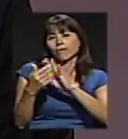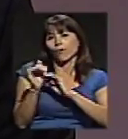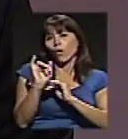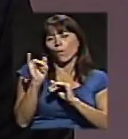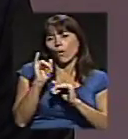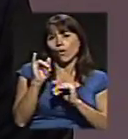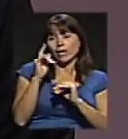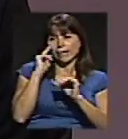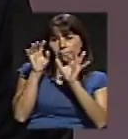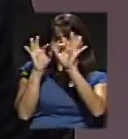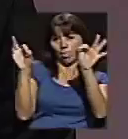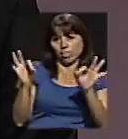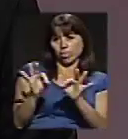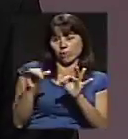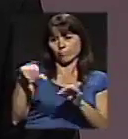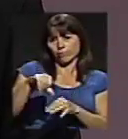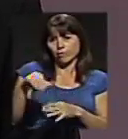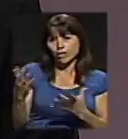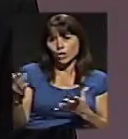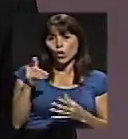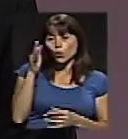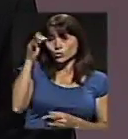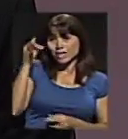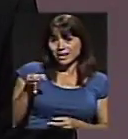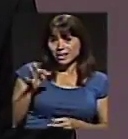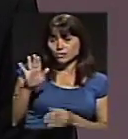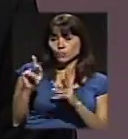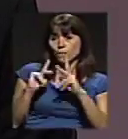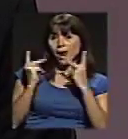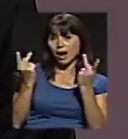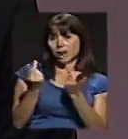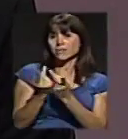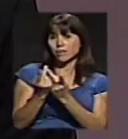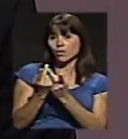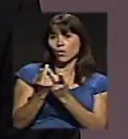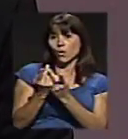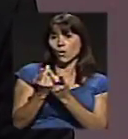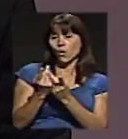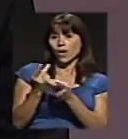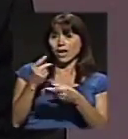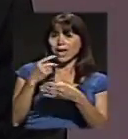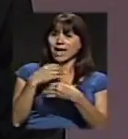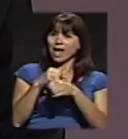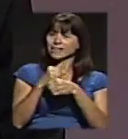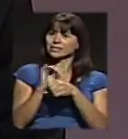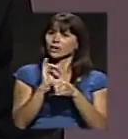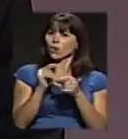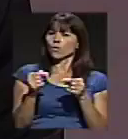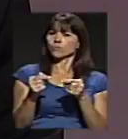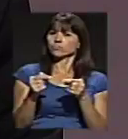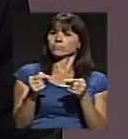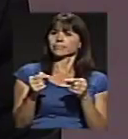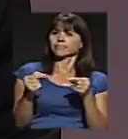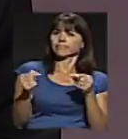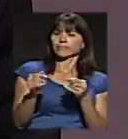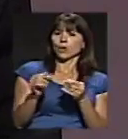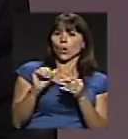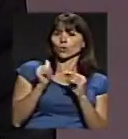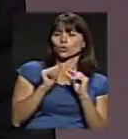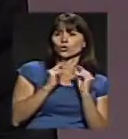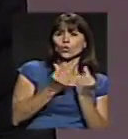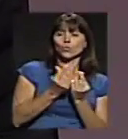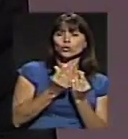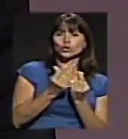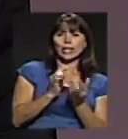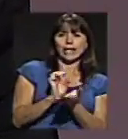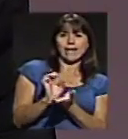aplicado. ¿Cree que su partido crea anticuerpos entre sectores de otras agrupaciones que en